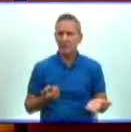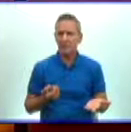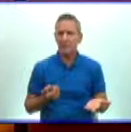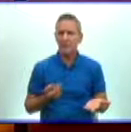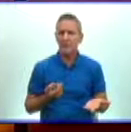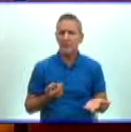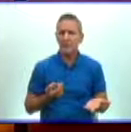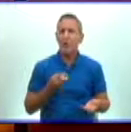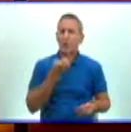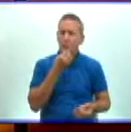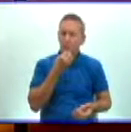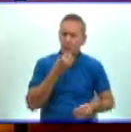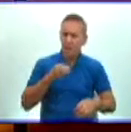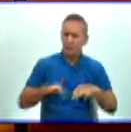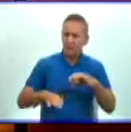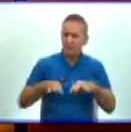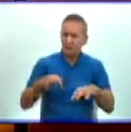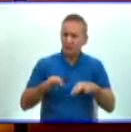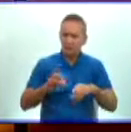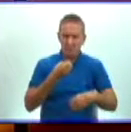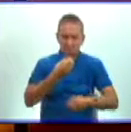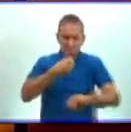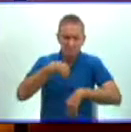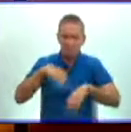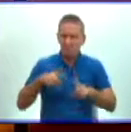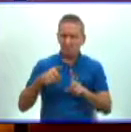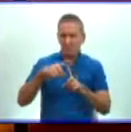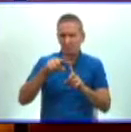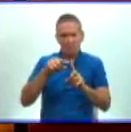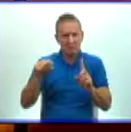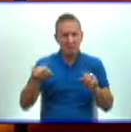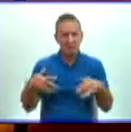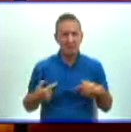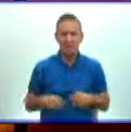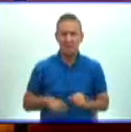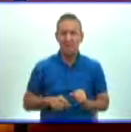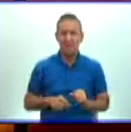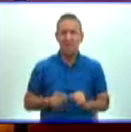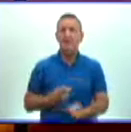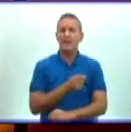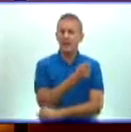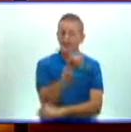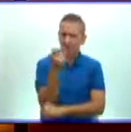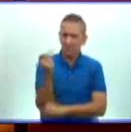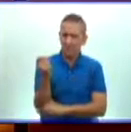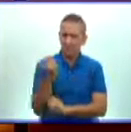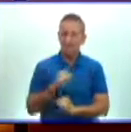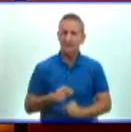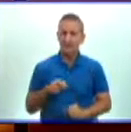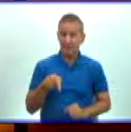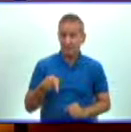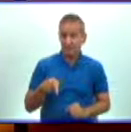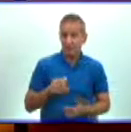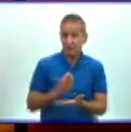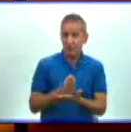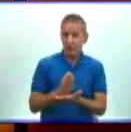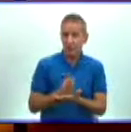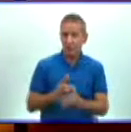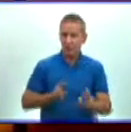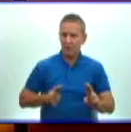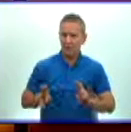pudieron haber seleccionado cualquier temática, o sea, la que el maestro en su clase de